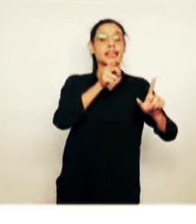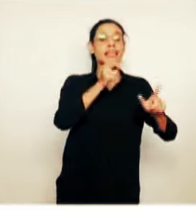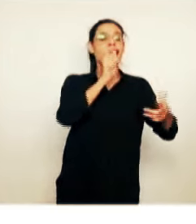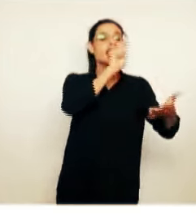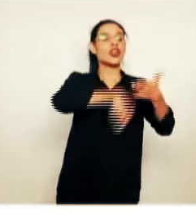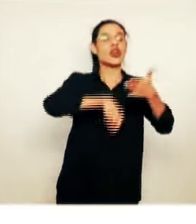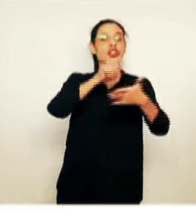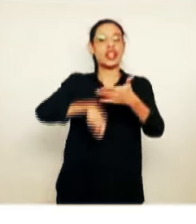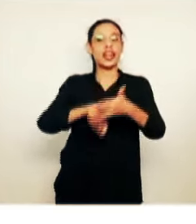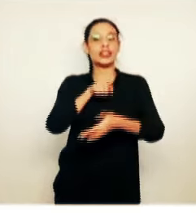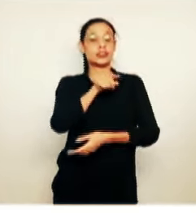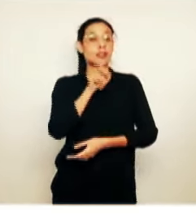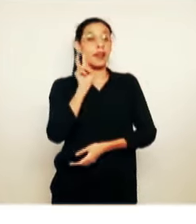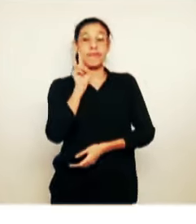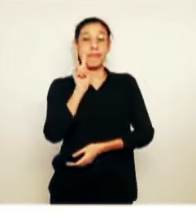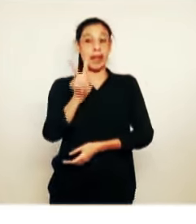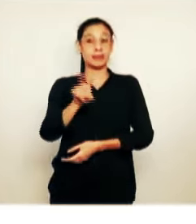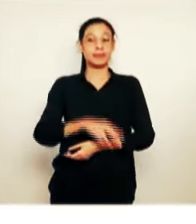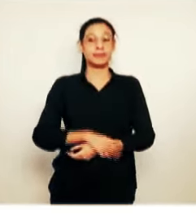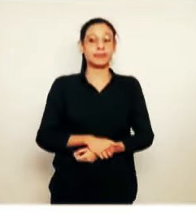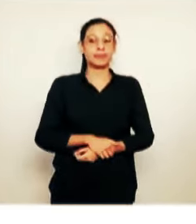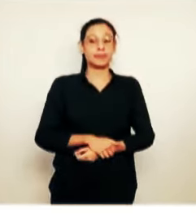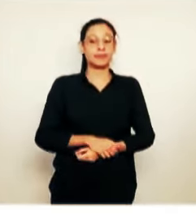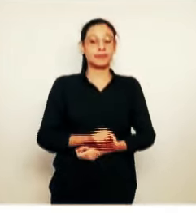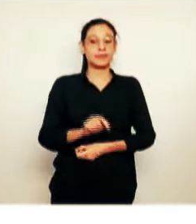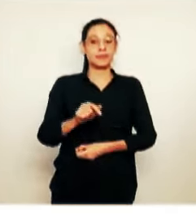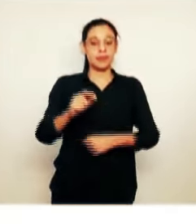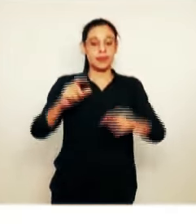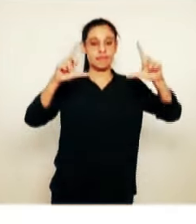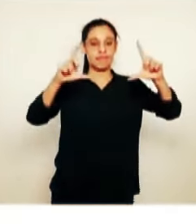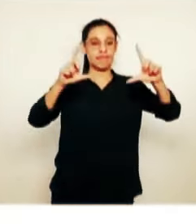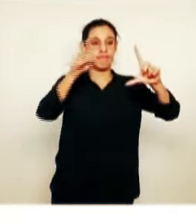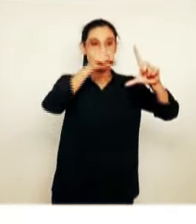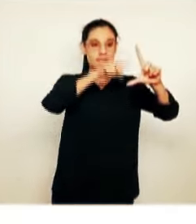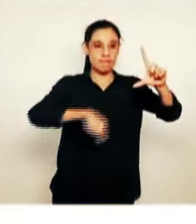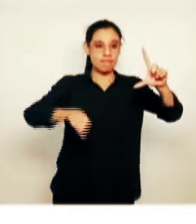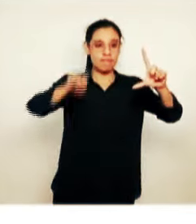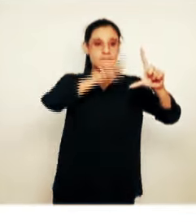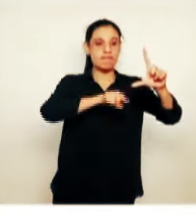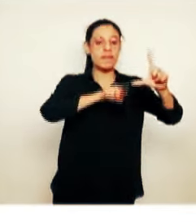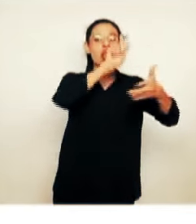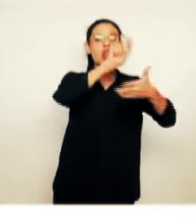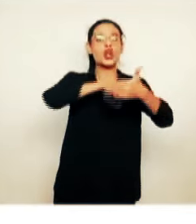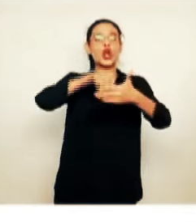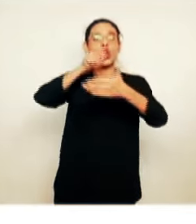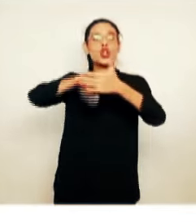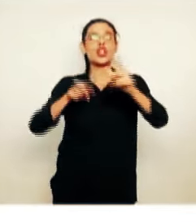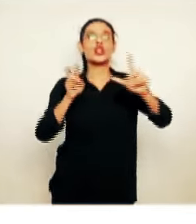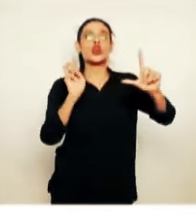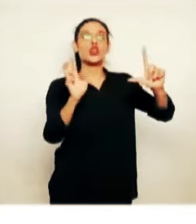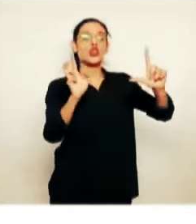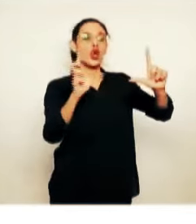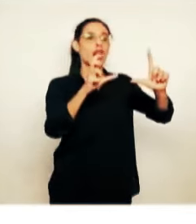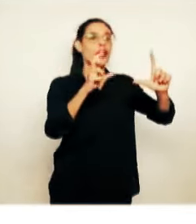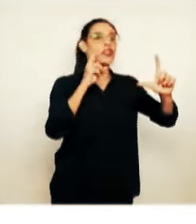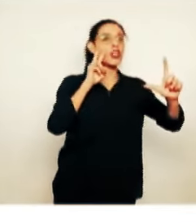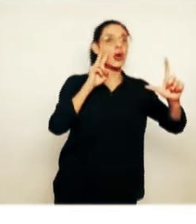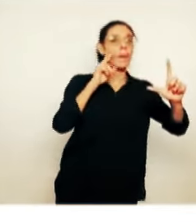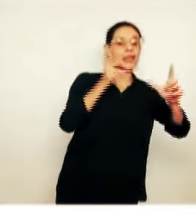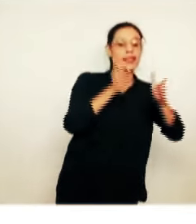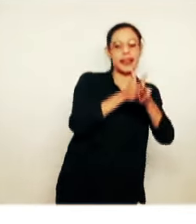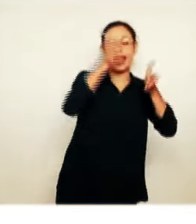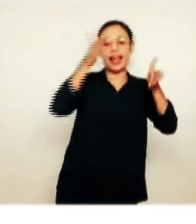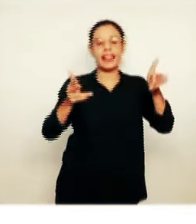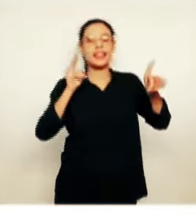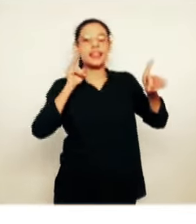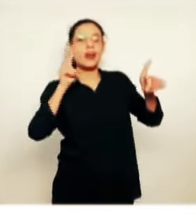¿ven? Ahí, estos son, todos los contratos de generación son en dólares. Ahí está, del 2003 al